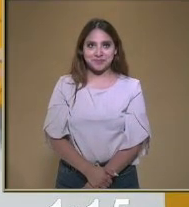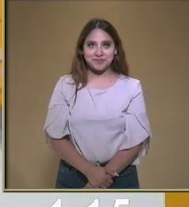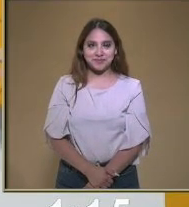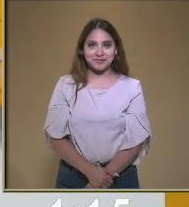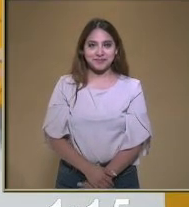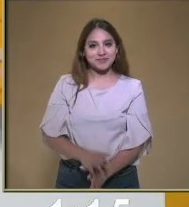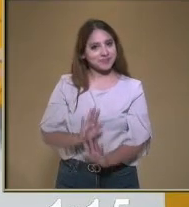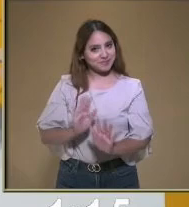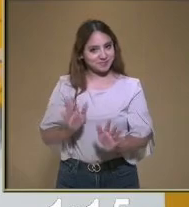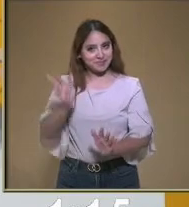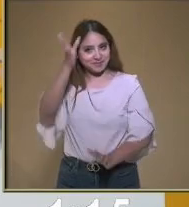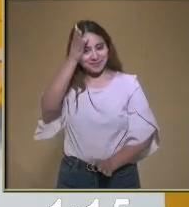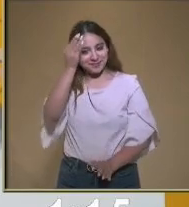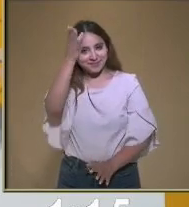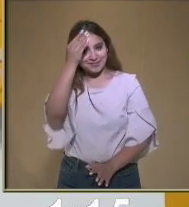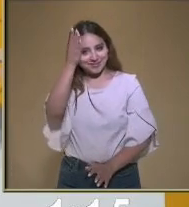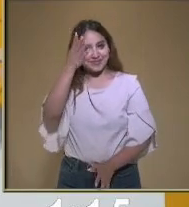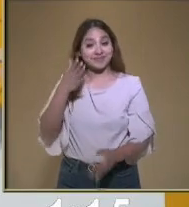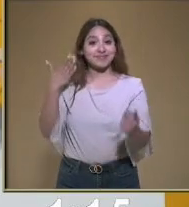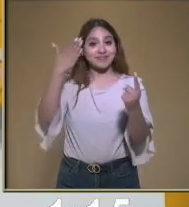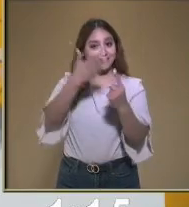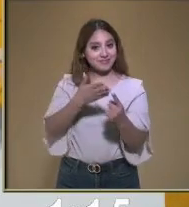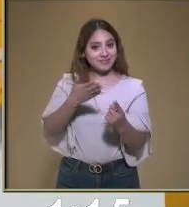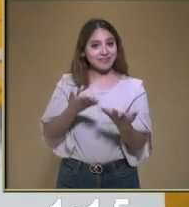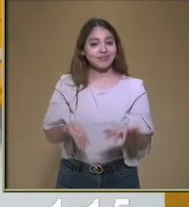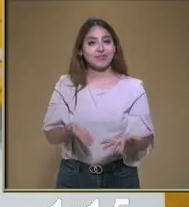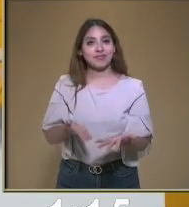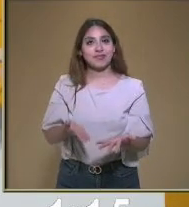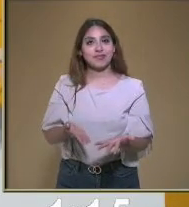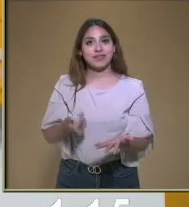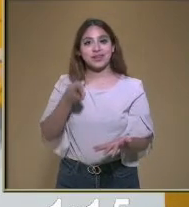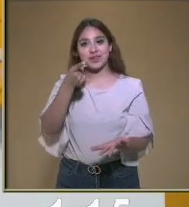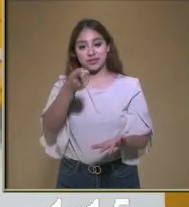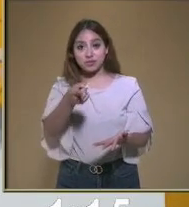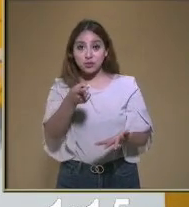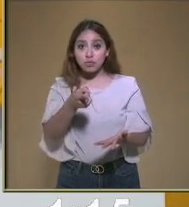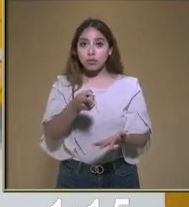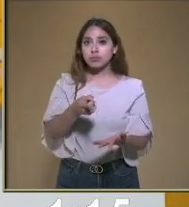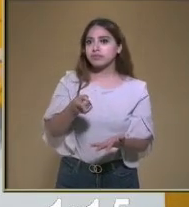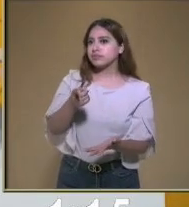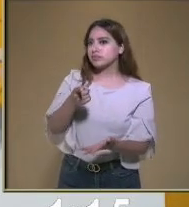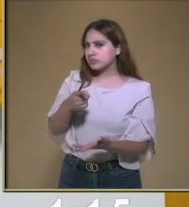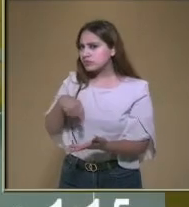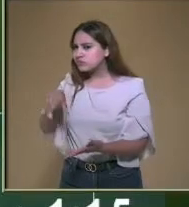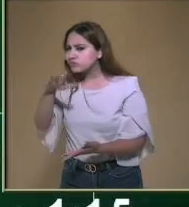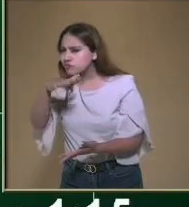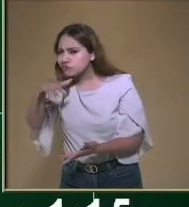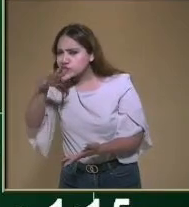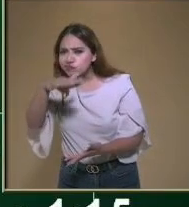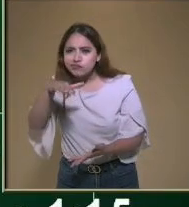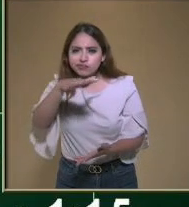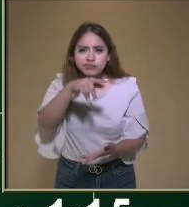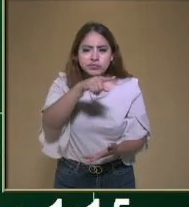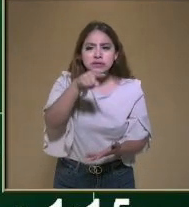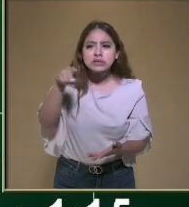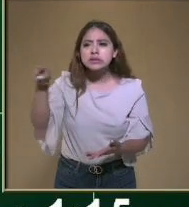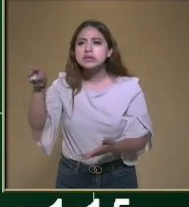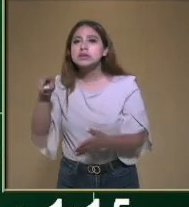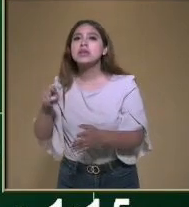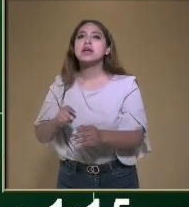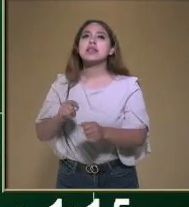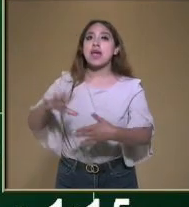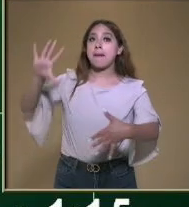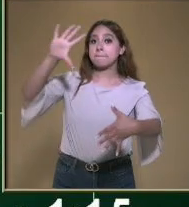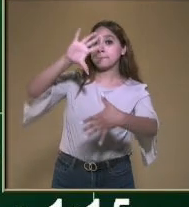el aprendizaje esperado que dice, ubica el proceso de poblamiento de América y el